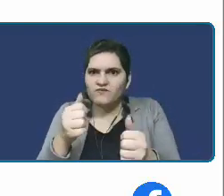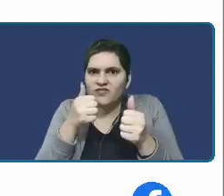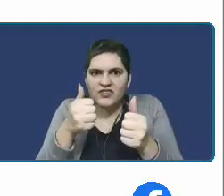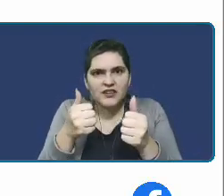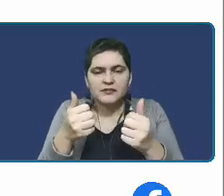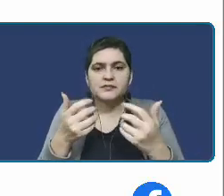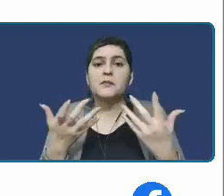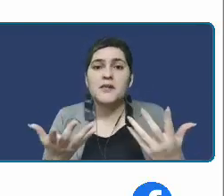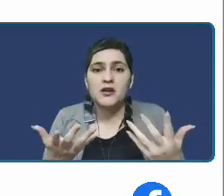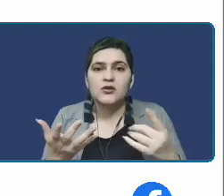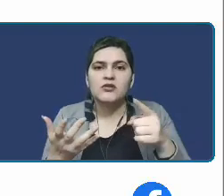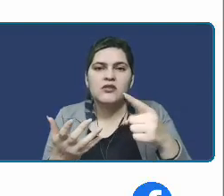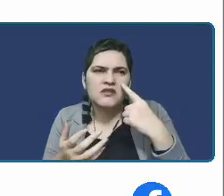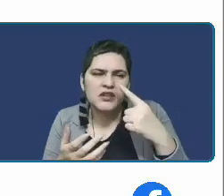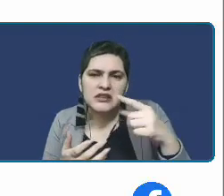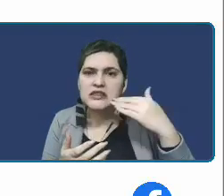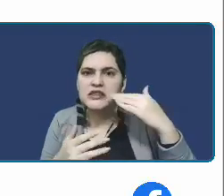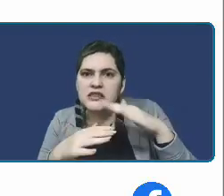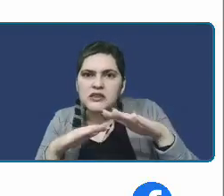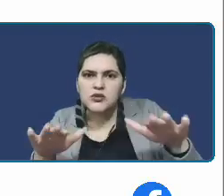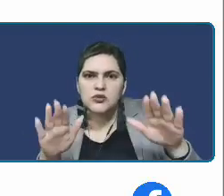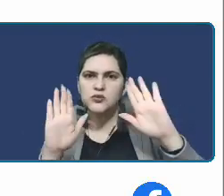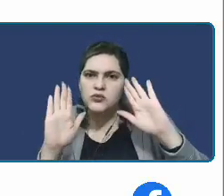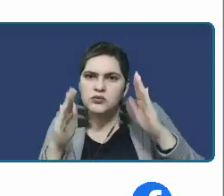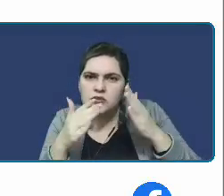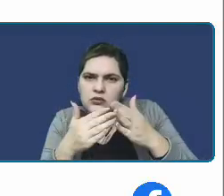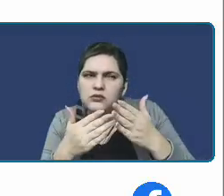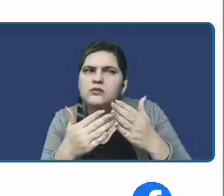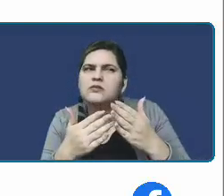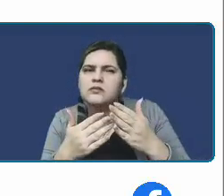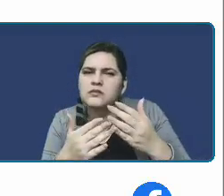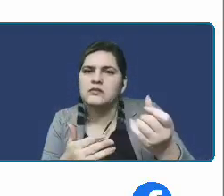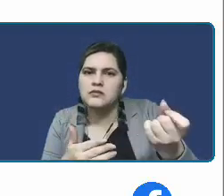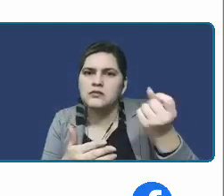nuestros niños? Que ahí se asocia, siempre se ha dicho en distintas